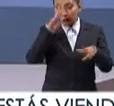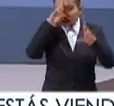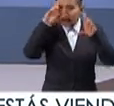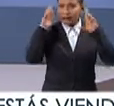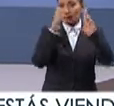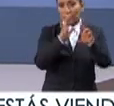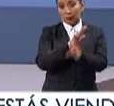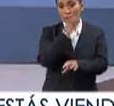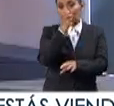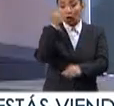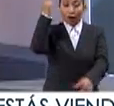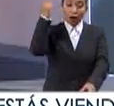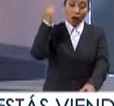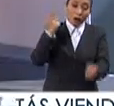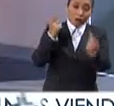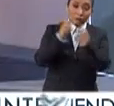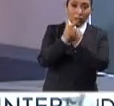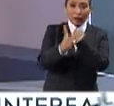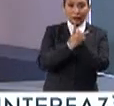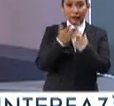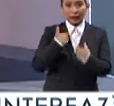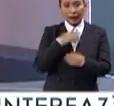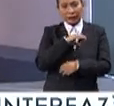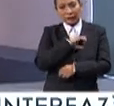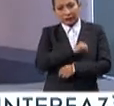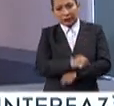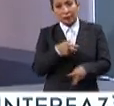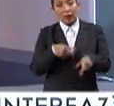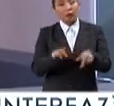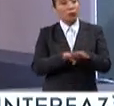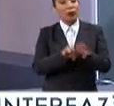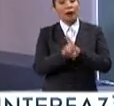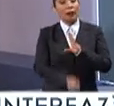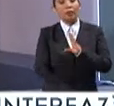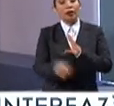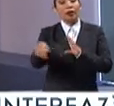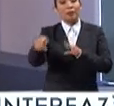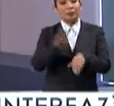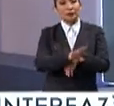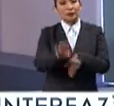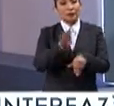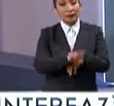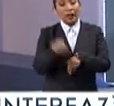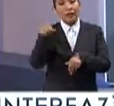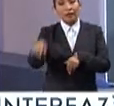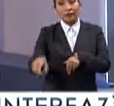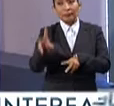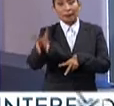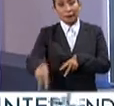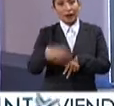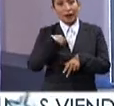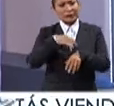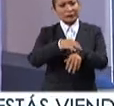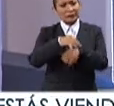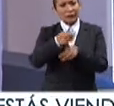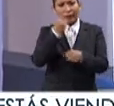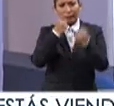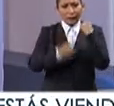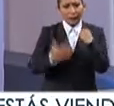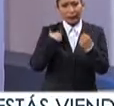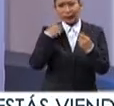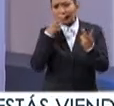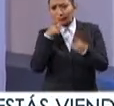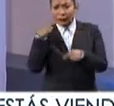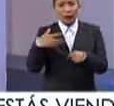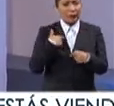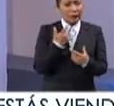por ello pocos países viven la pasión por el fútbol como sucede en brasil donde literalmente se vive se come se